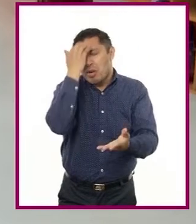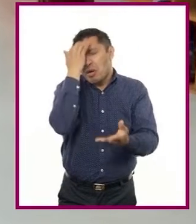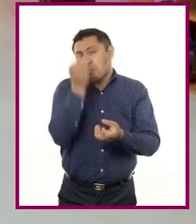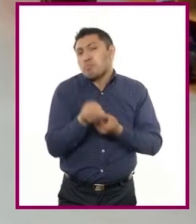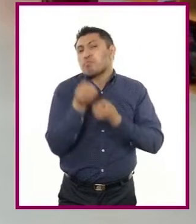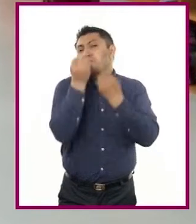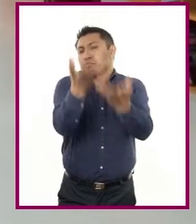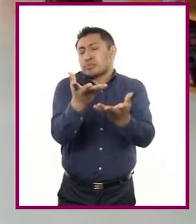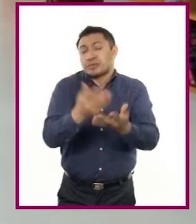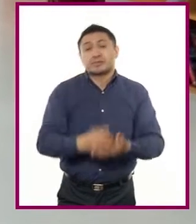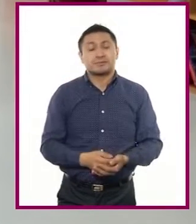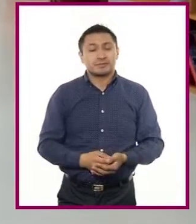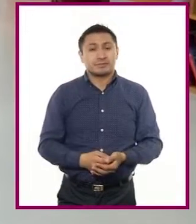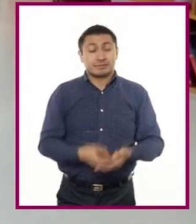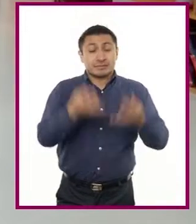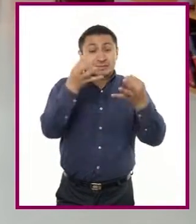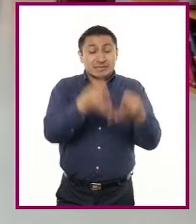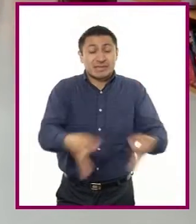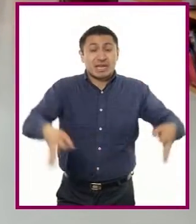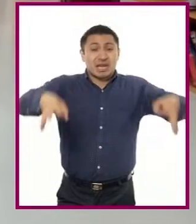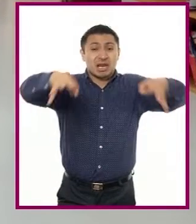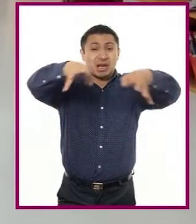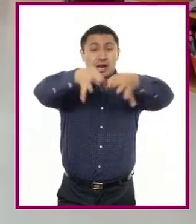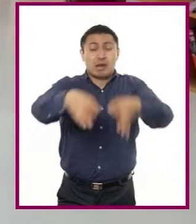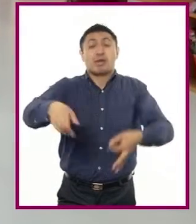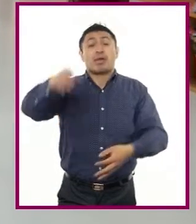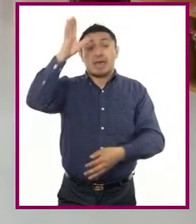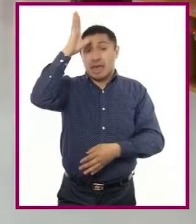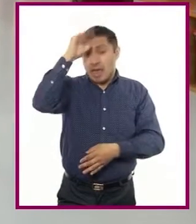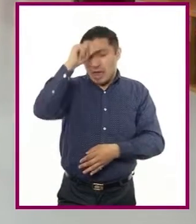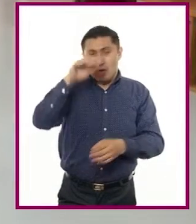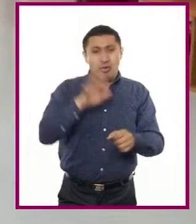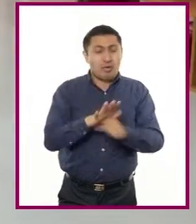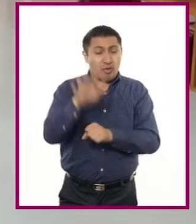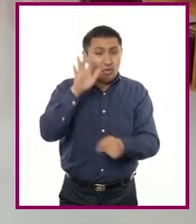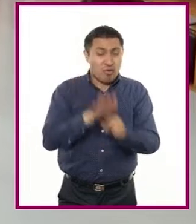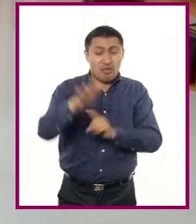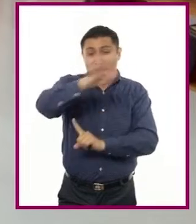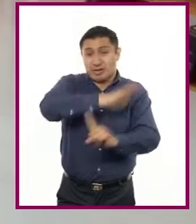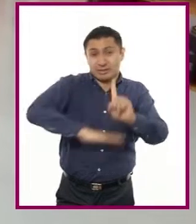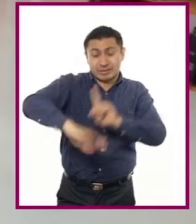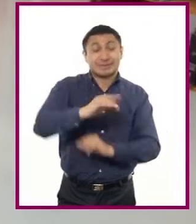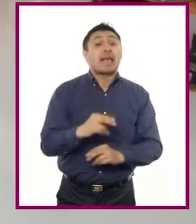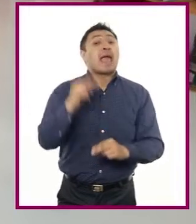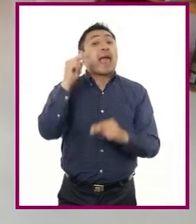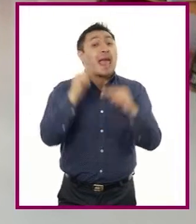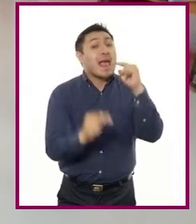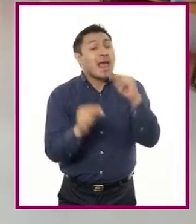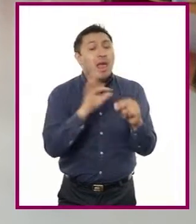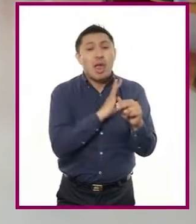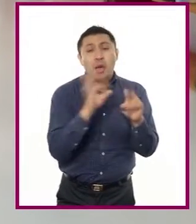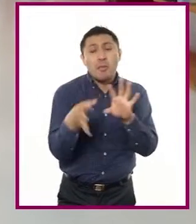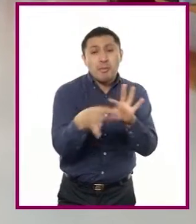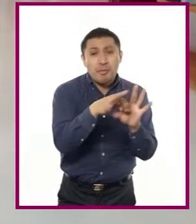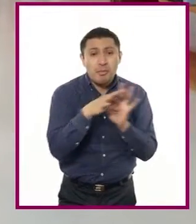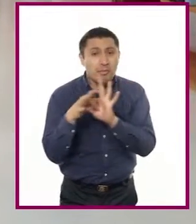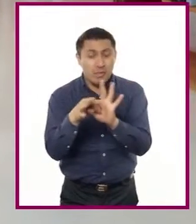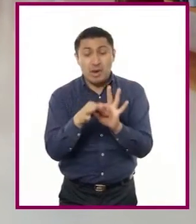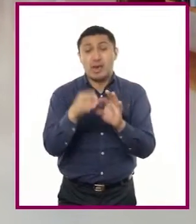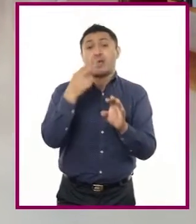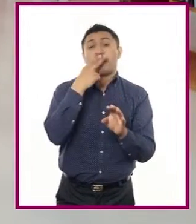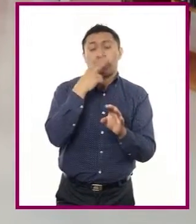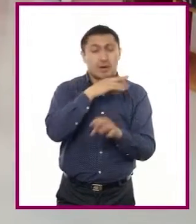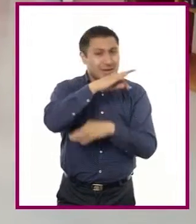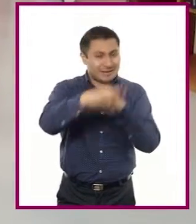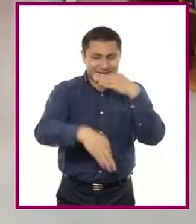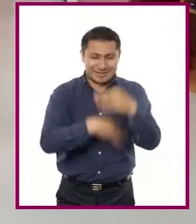Cabe señalar que, de acuerdo con la situación comunicativa, los niveles pueden mezclarse y utilizarse